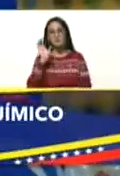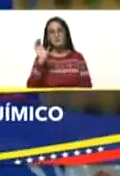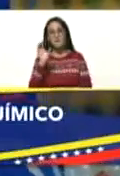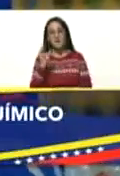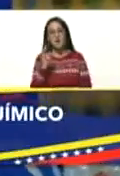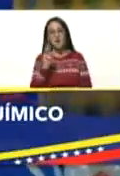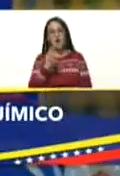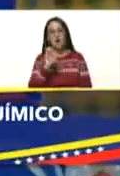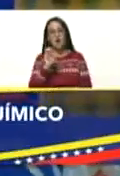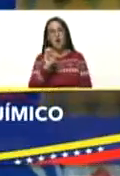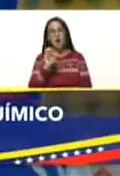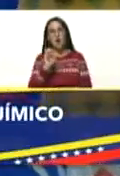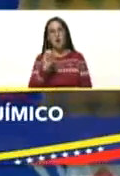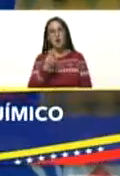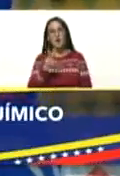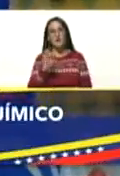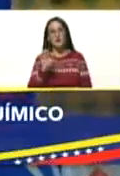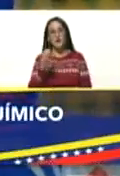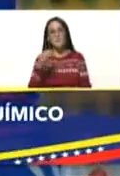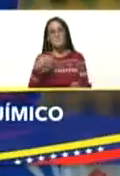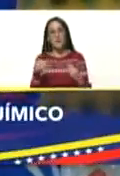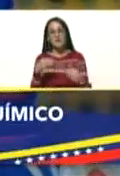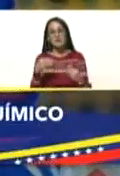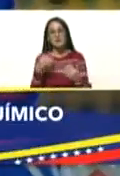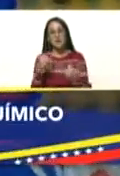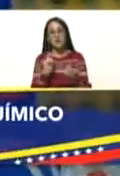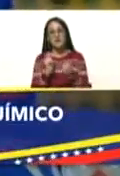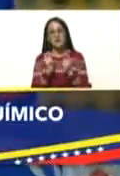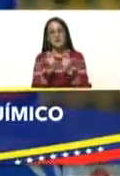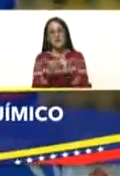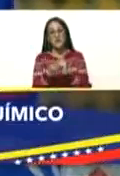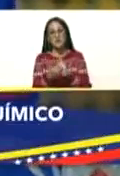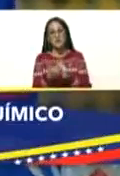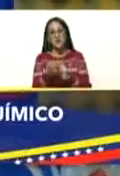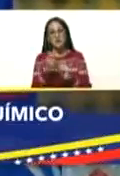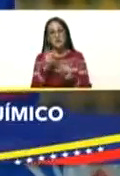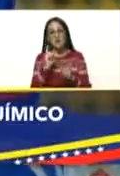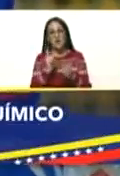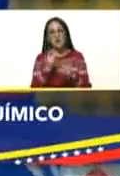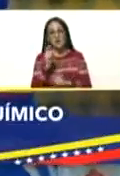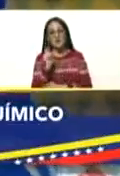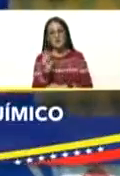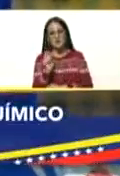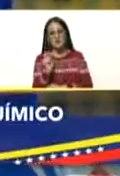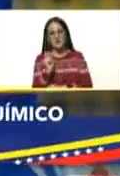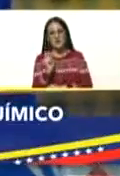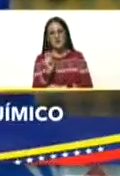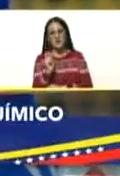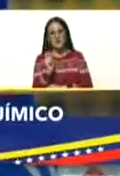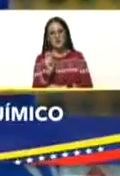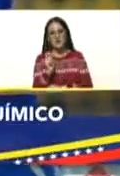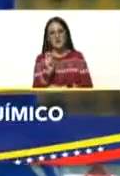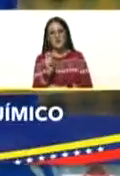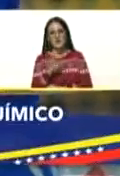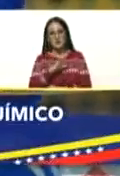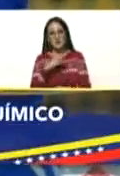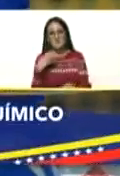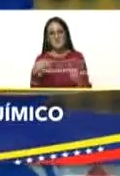Coveplas. Coveplas hoy está transformando y está realizando algunas tareas de transformación del